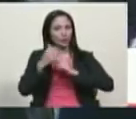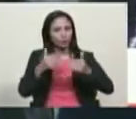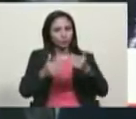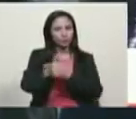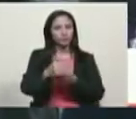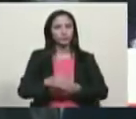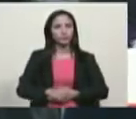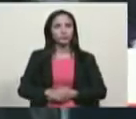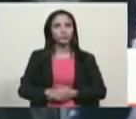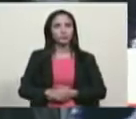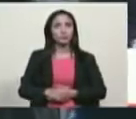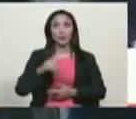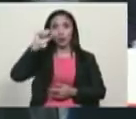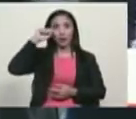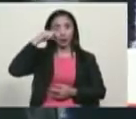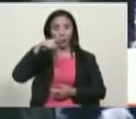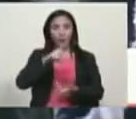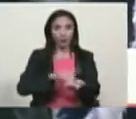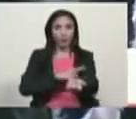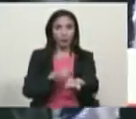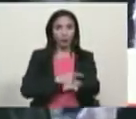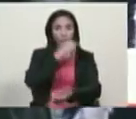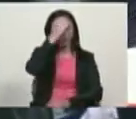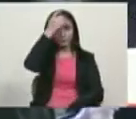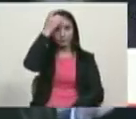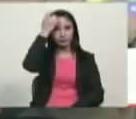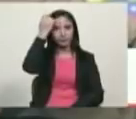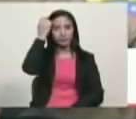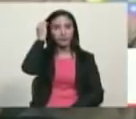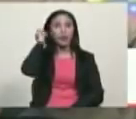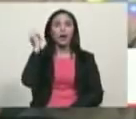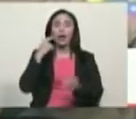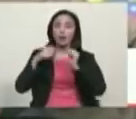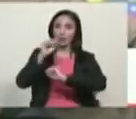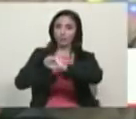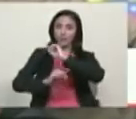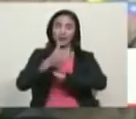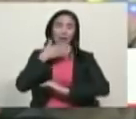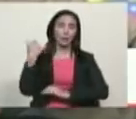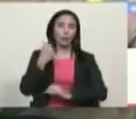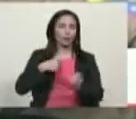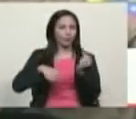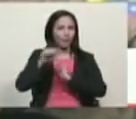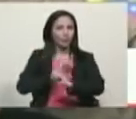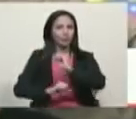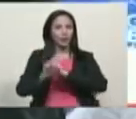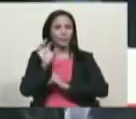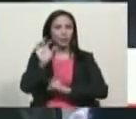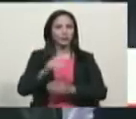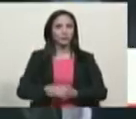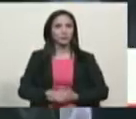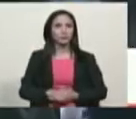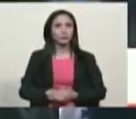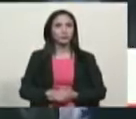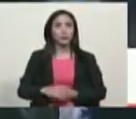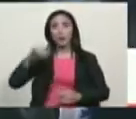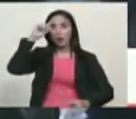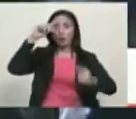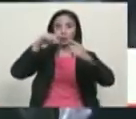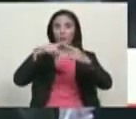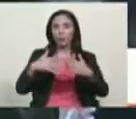acuerdas, Adán, de eso? ¿Te acuerdas, Ernesto? La mejor defensa es la ofensiva. Vamos a, porque la idea es